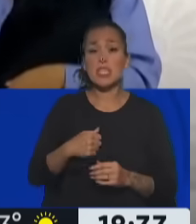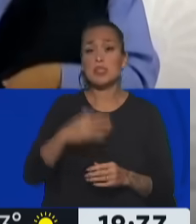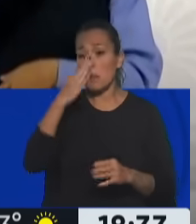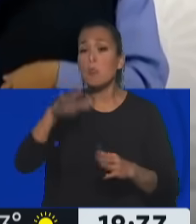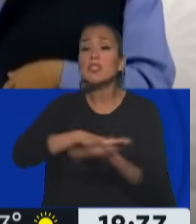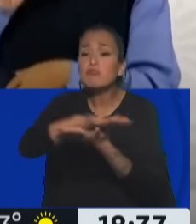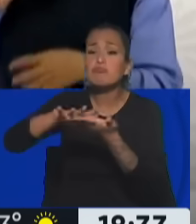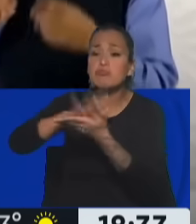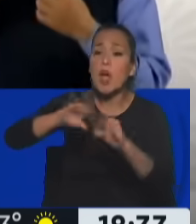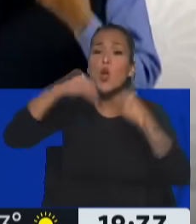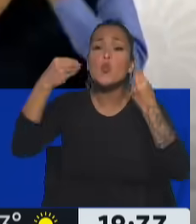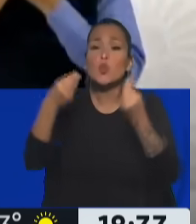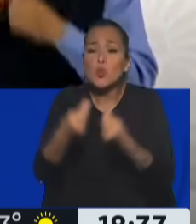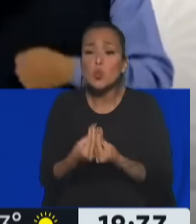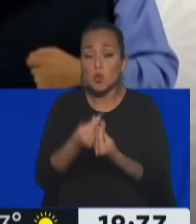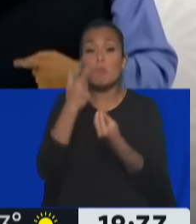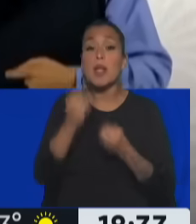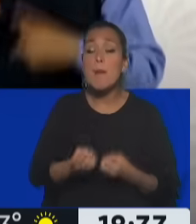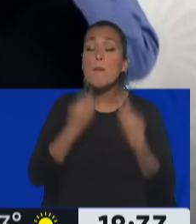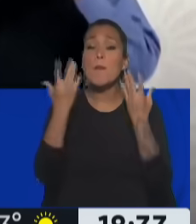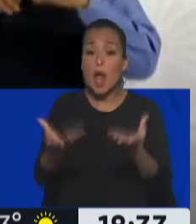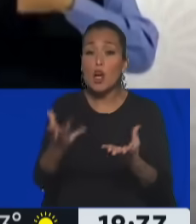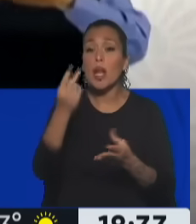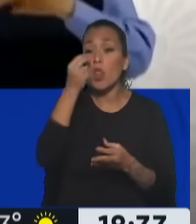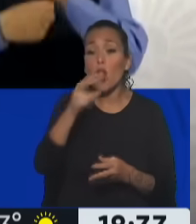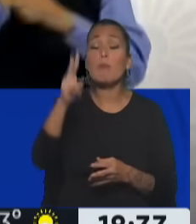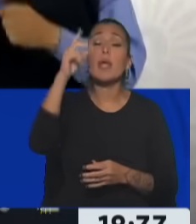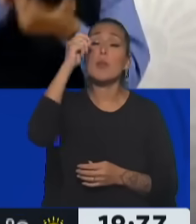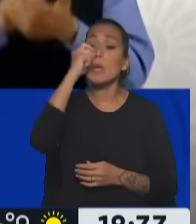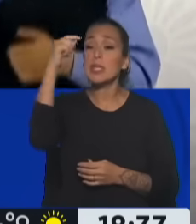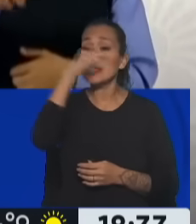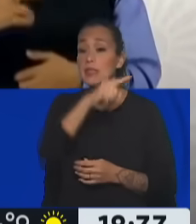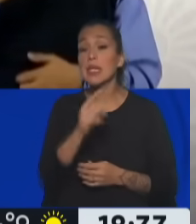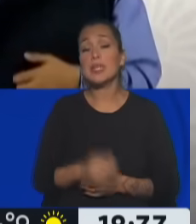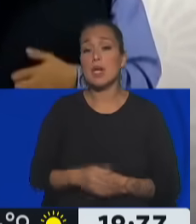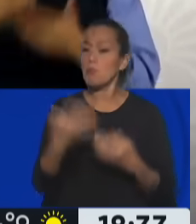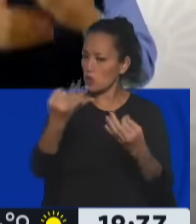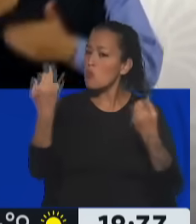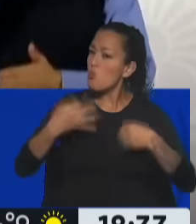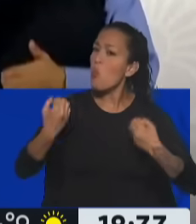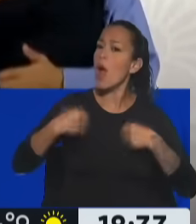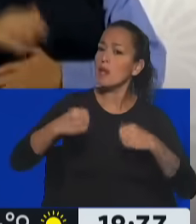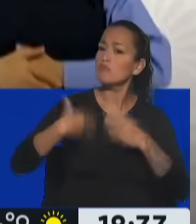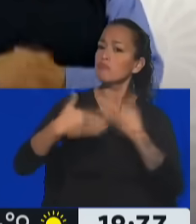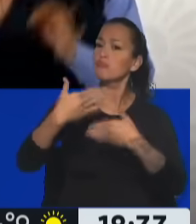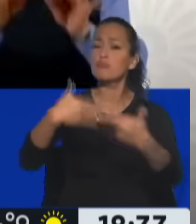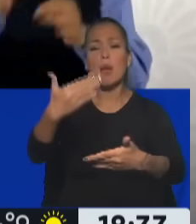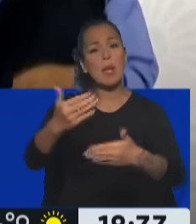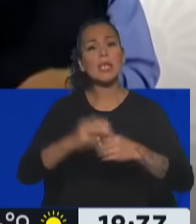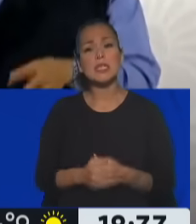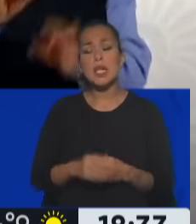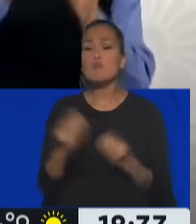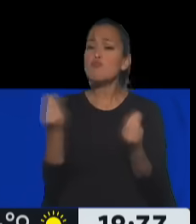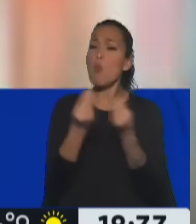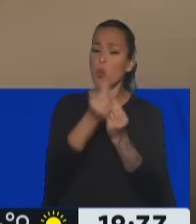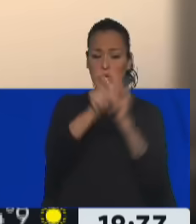las conclusiones para poder mejorar al 2027. Pero fue un gran ejercicio y mucha